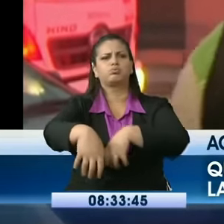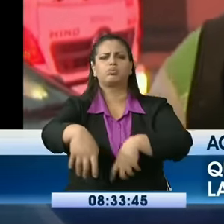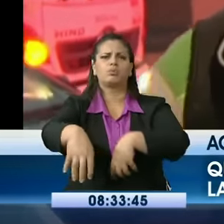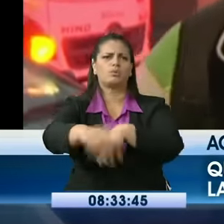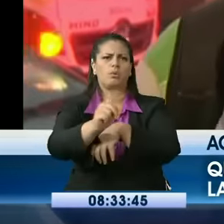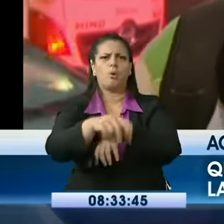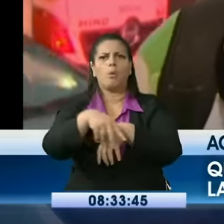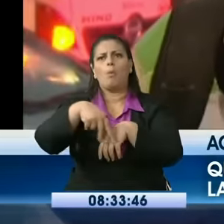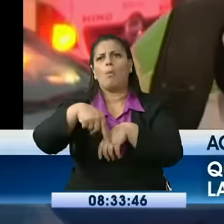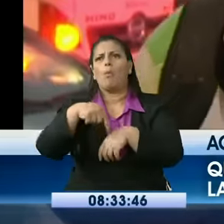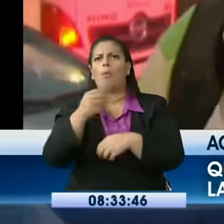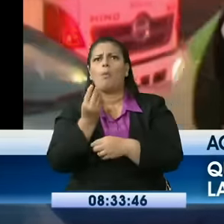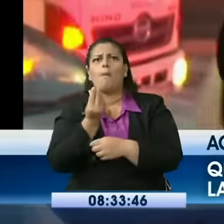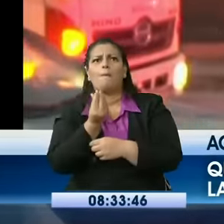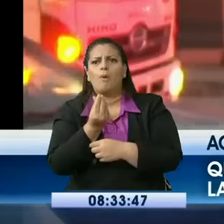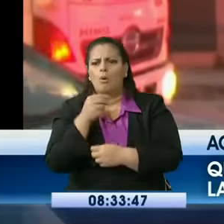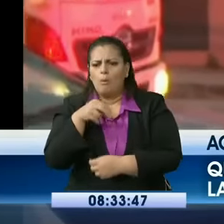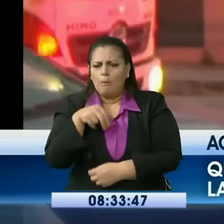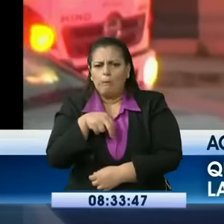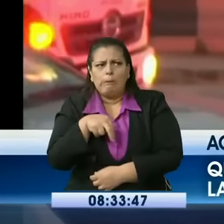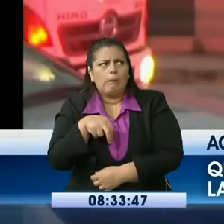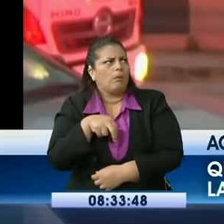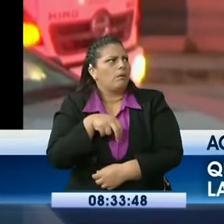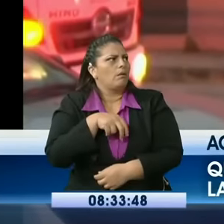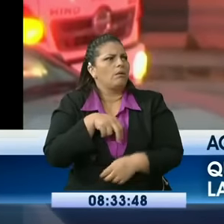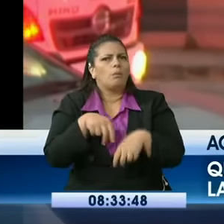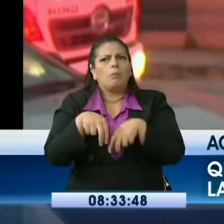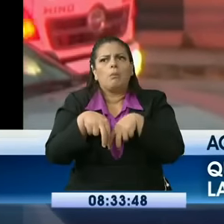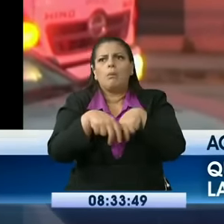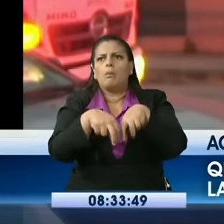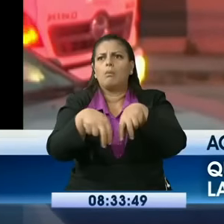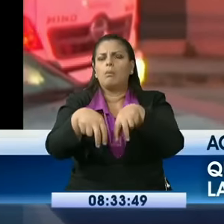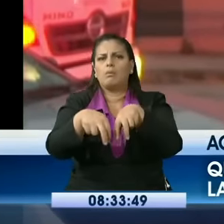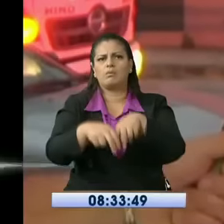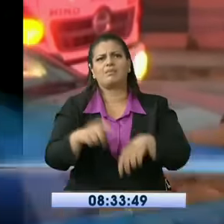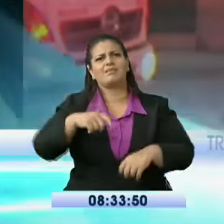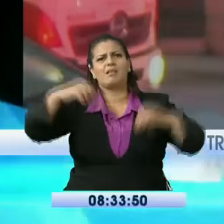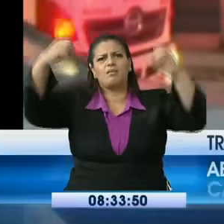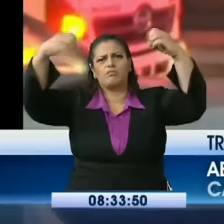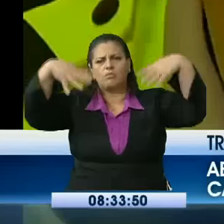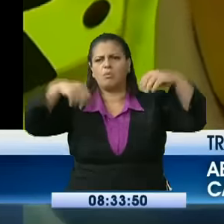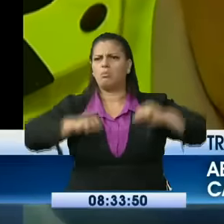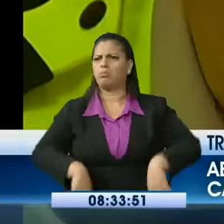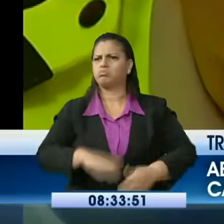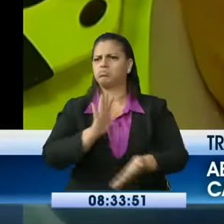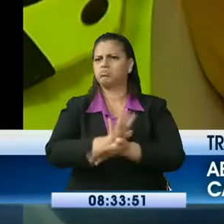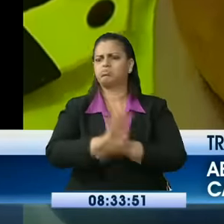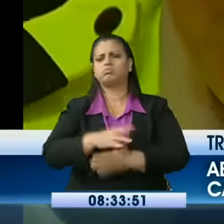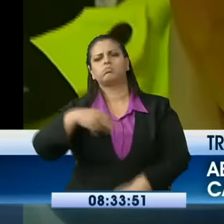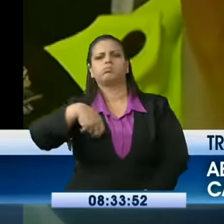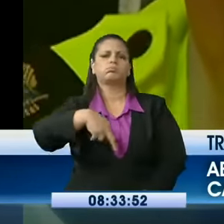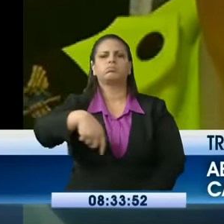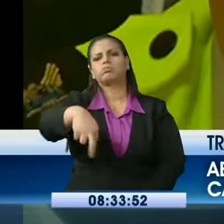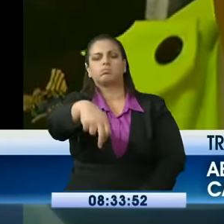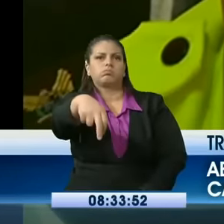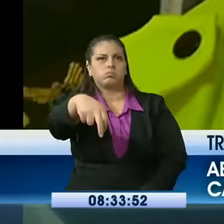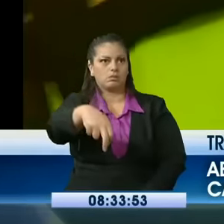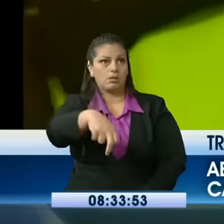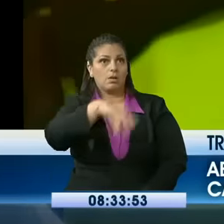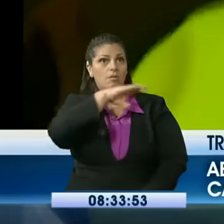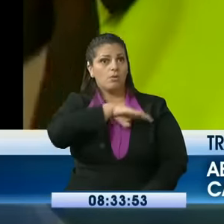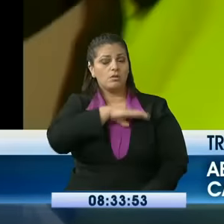debería haber más iluminaria. Más iluminaria para que la gente camine más confiable. La policía implementa más operativos en el